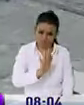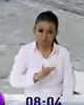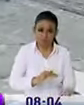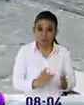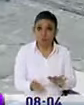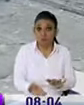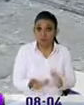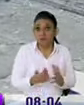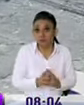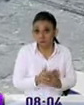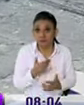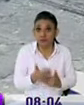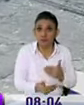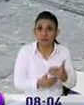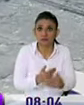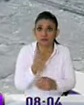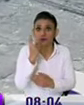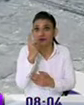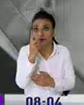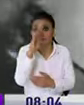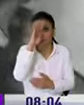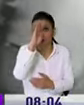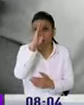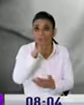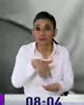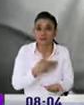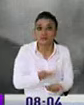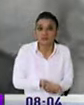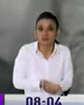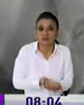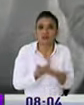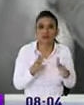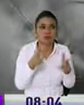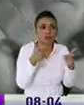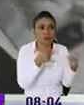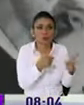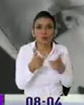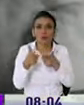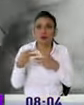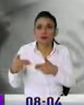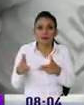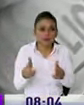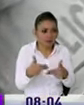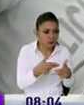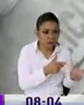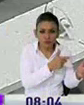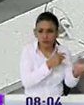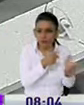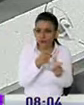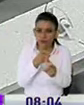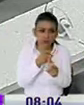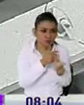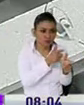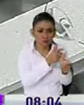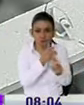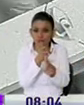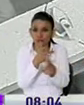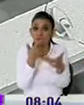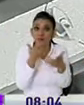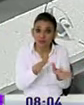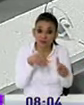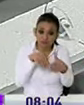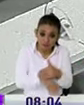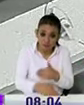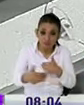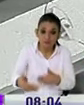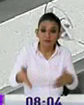Luego de algunos minutos observa el arribo de policías, realizan el rastreo por las habitaciones, no encuentran nada, hasta que llegaron al cuarto de